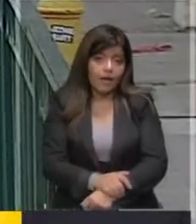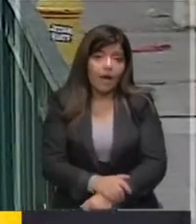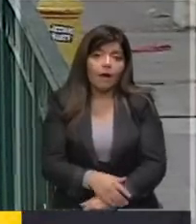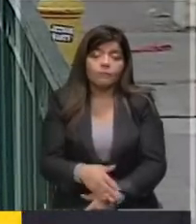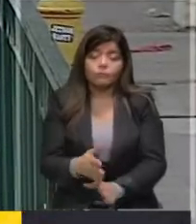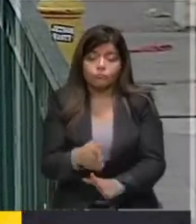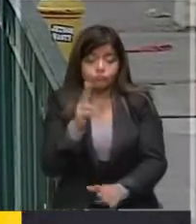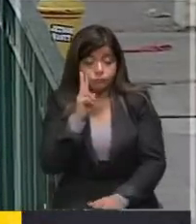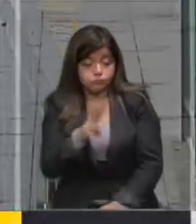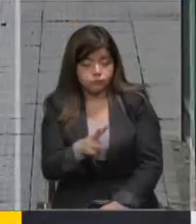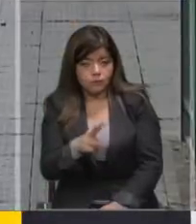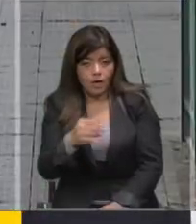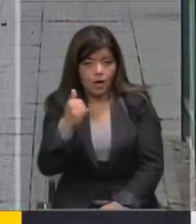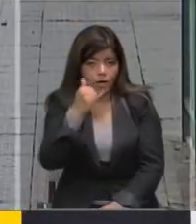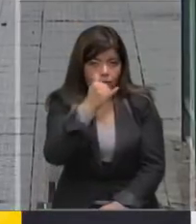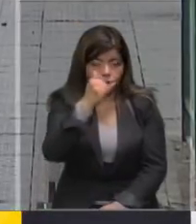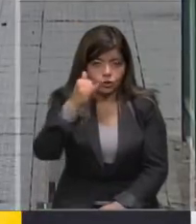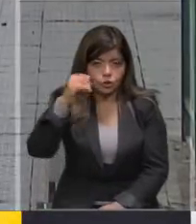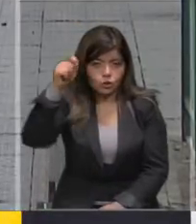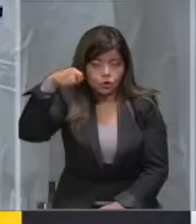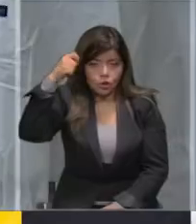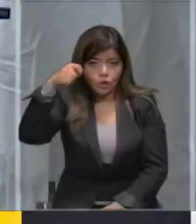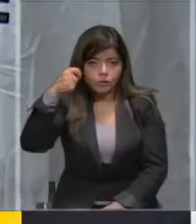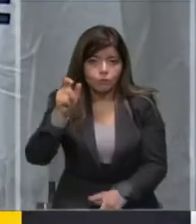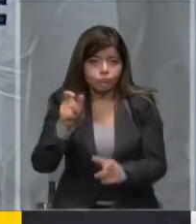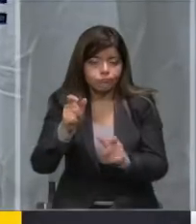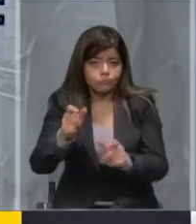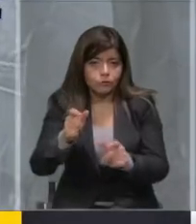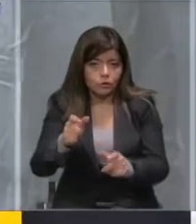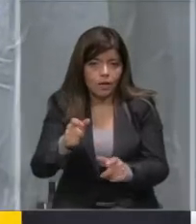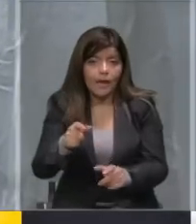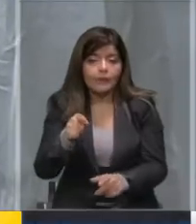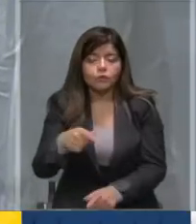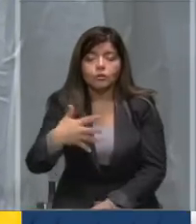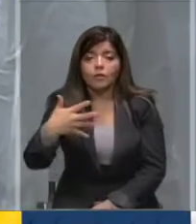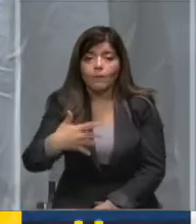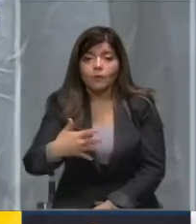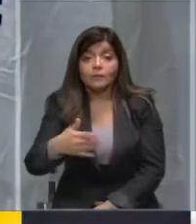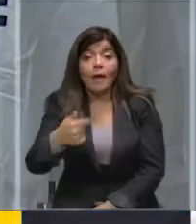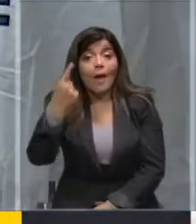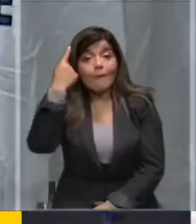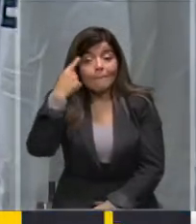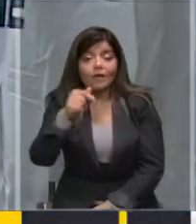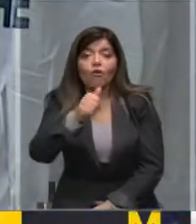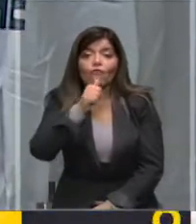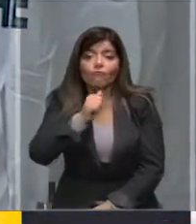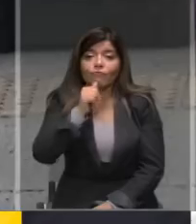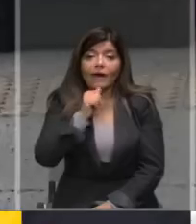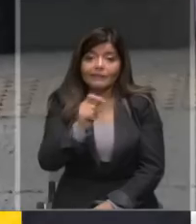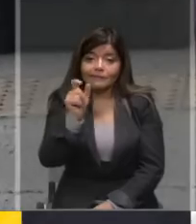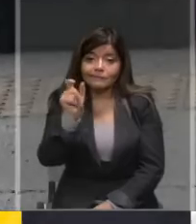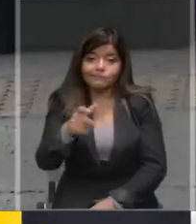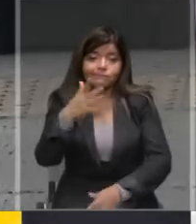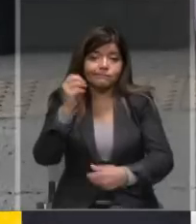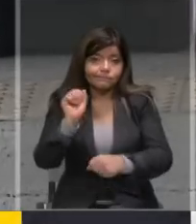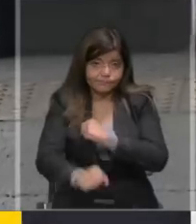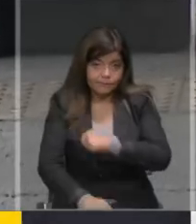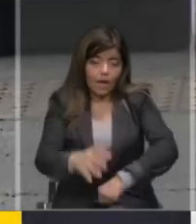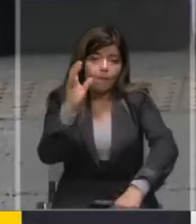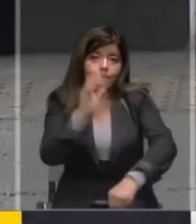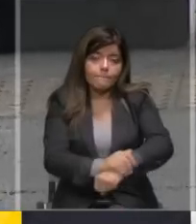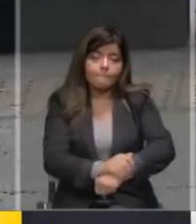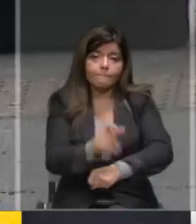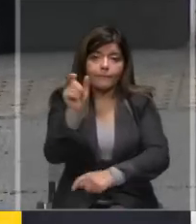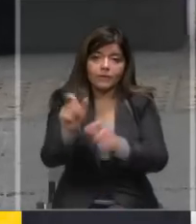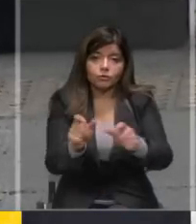evidencia audiovisual los registros de cámaras de seguridad que eso también ha sido clave pero todavía no Se confirma que hayan personas detenidas respecto a este caso